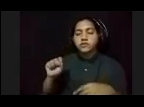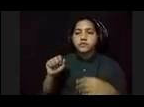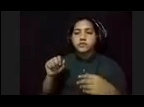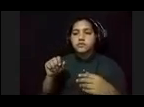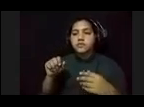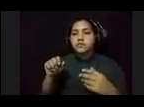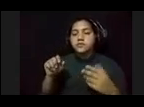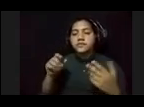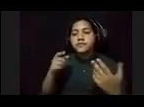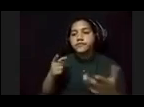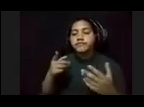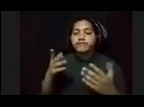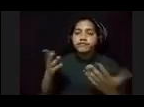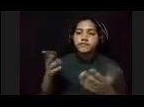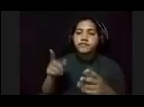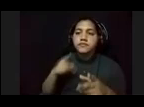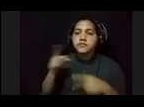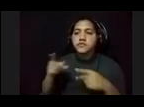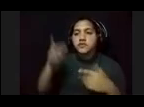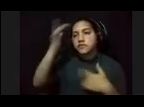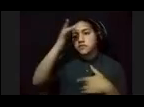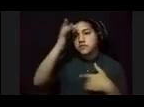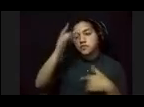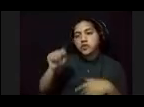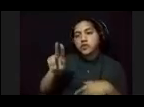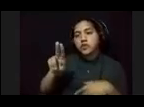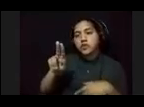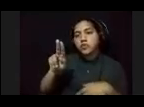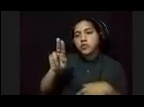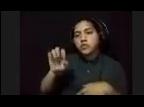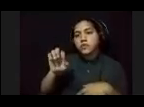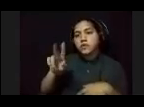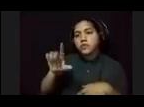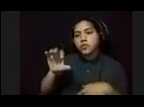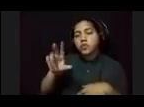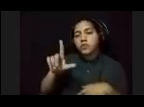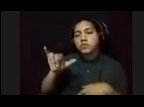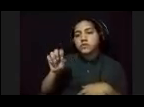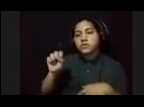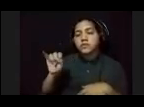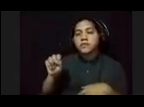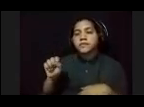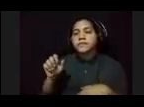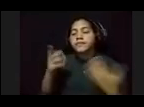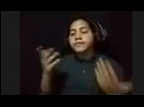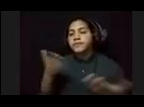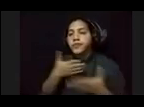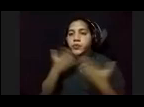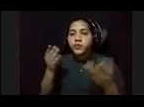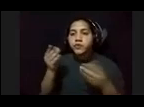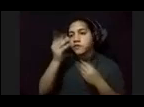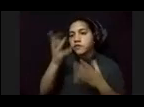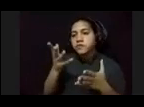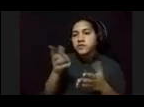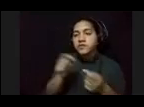a personas que padecían de la enfermedad de la tuberculosis. No hay datos concretos en la fecha en que